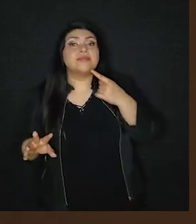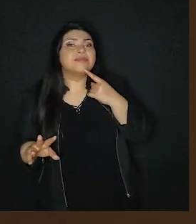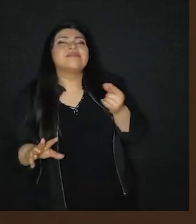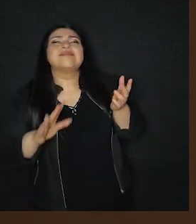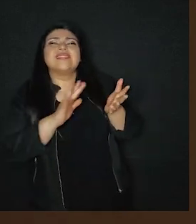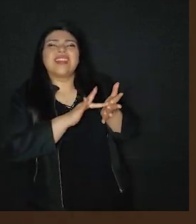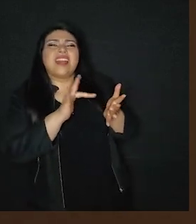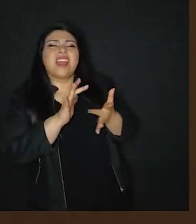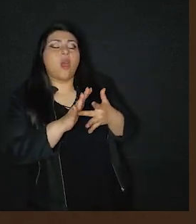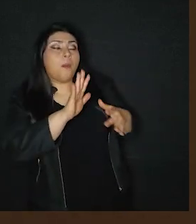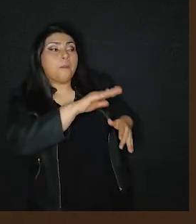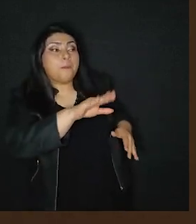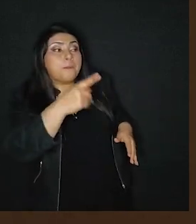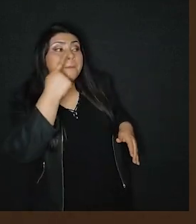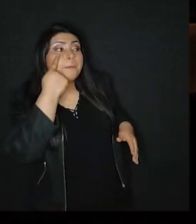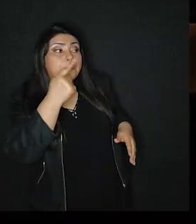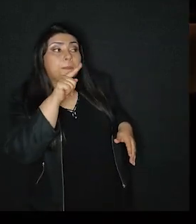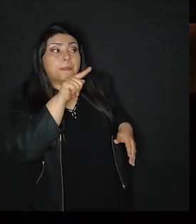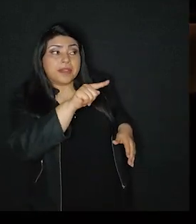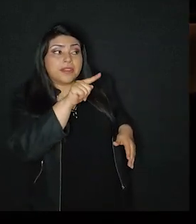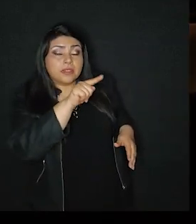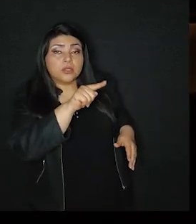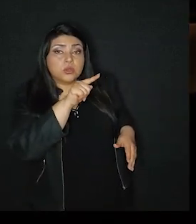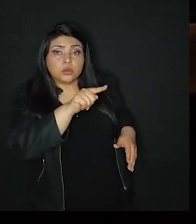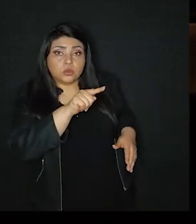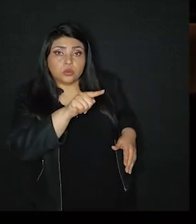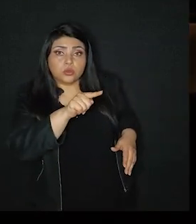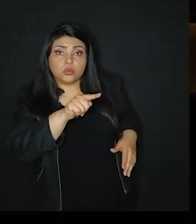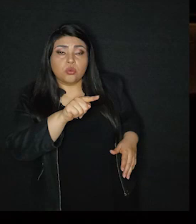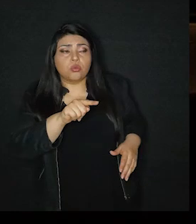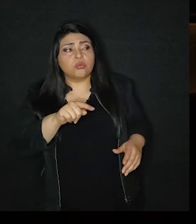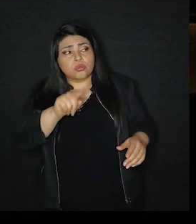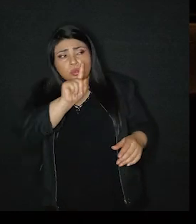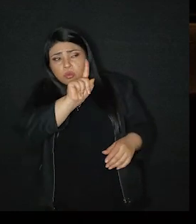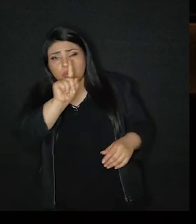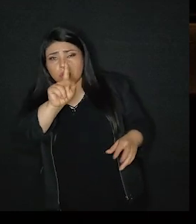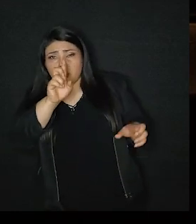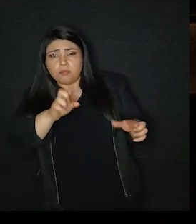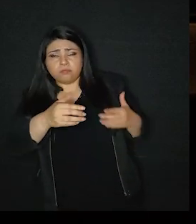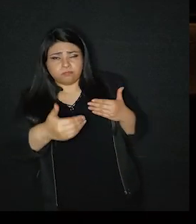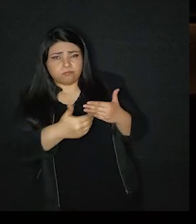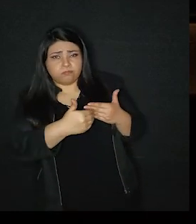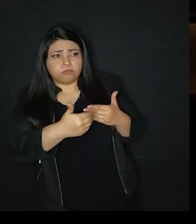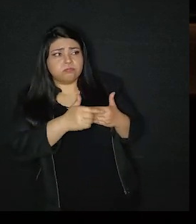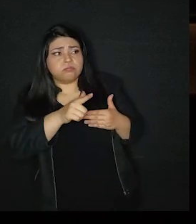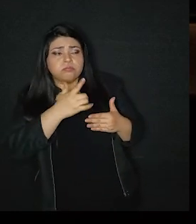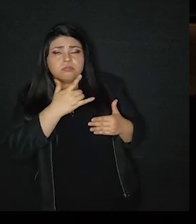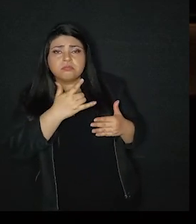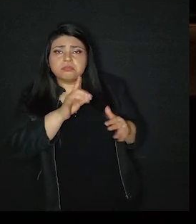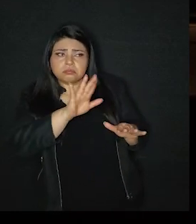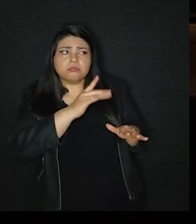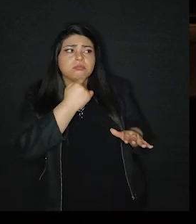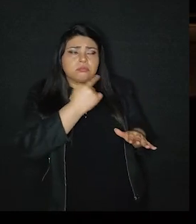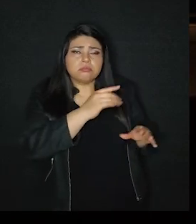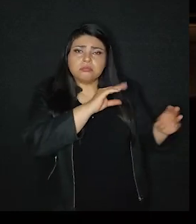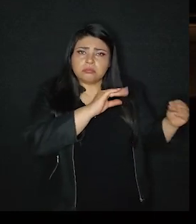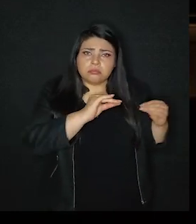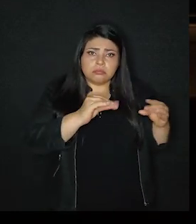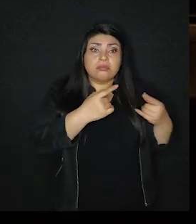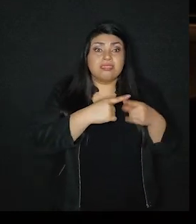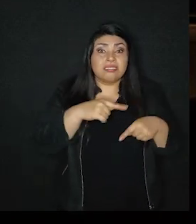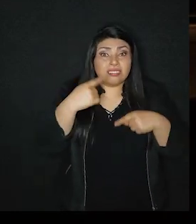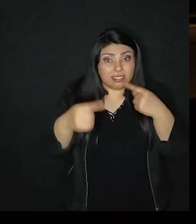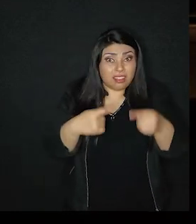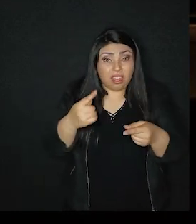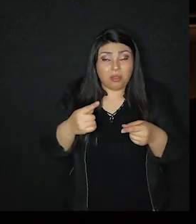caso de él antes de un testigo si no hiciera caso ve y anúncialo delante de toda la congregación Pero por qué Porque lo que ustedes